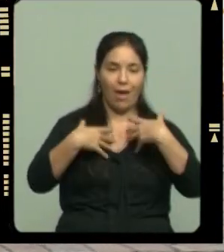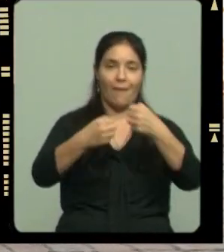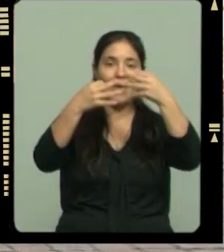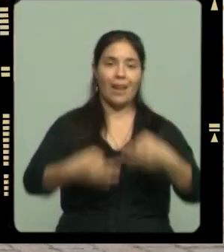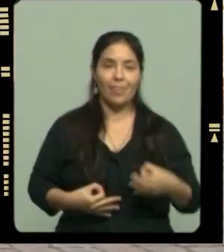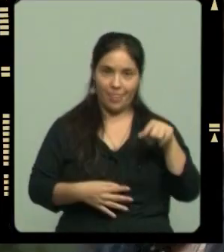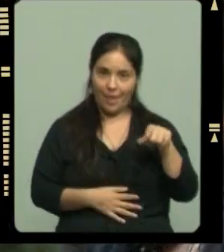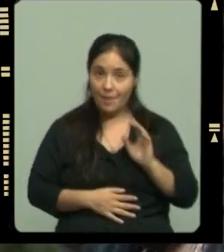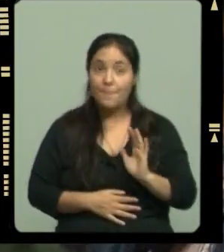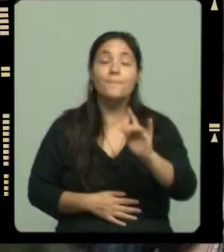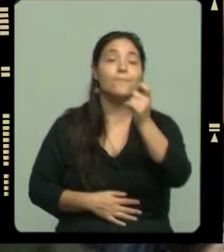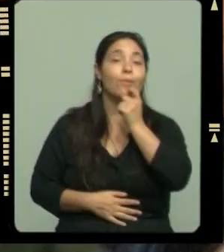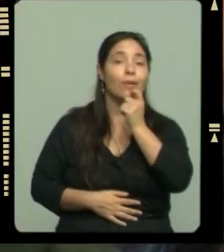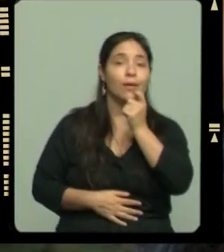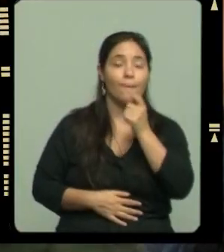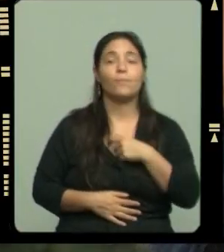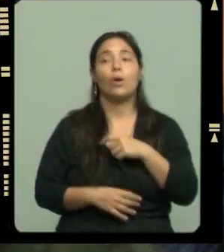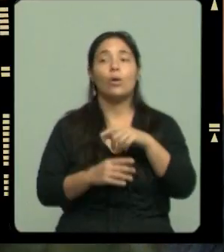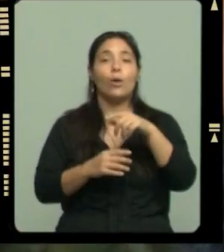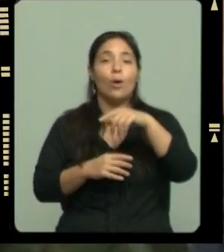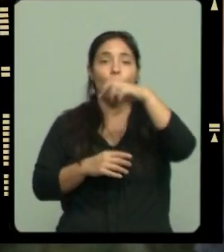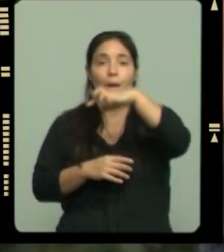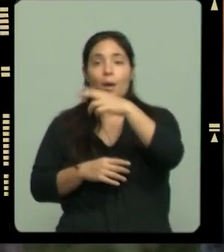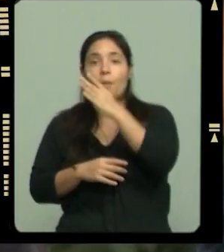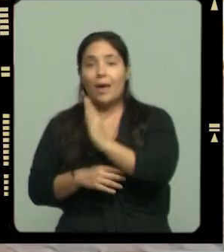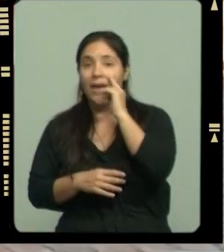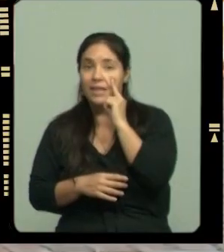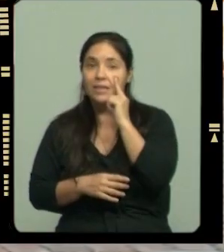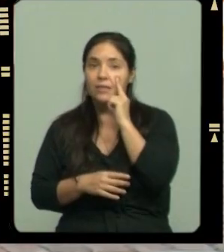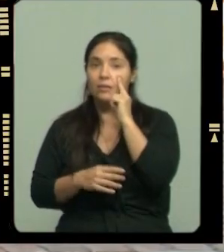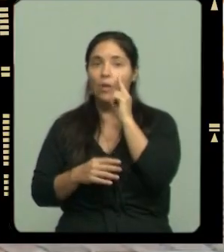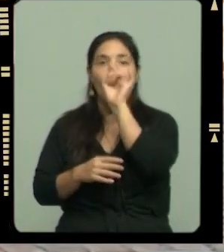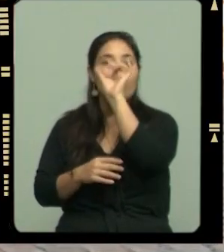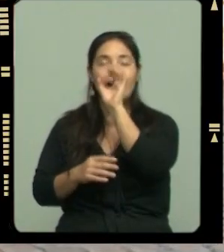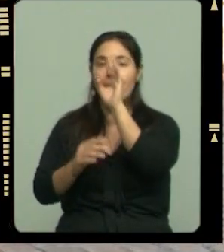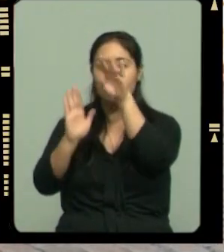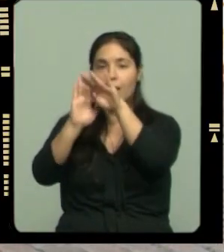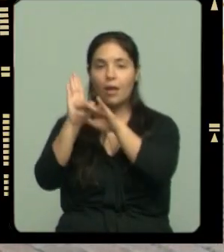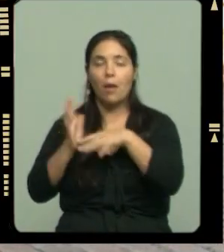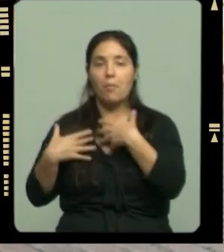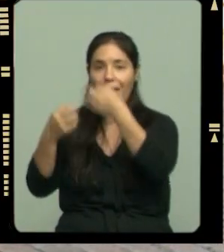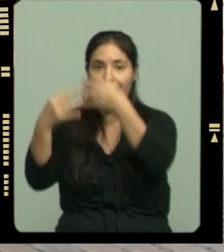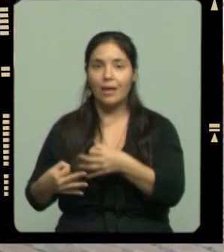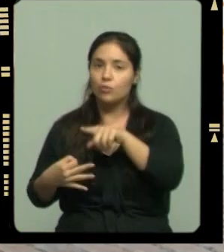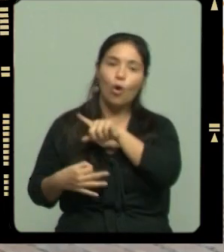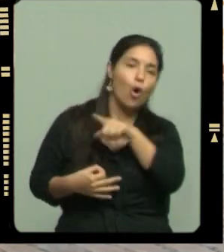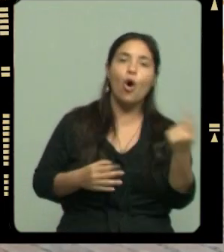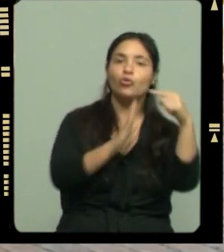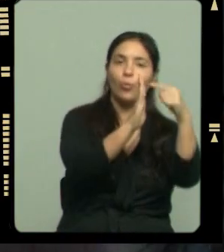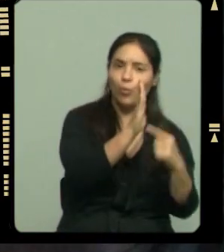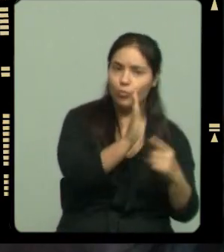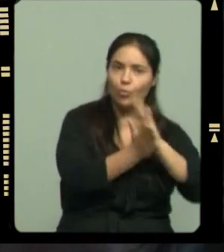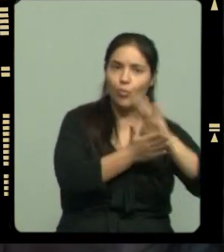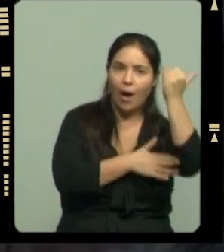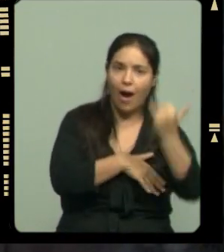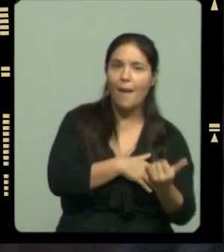al desarrollo. Por ejemplo, los países de mayor bienestar hoy no son lo mismo de mayor PBI. En otras variables, digamos. Claro, y como se empezó a mejorar tanto la medición de